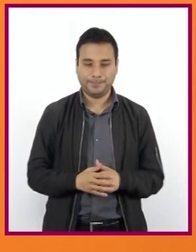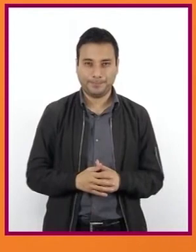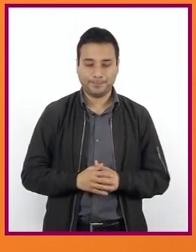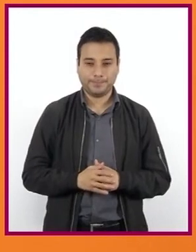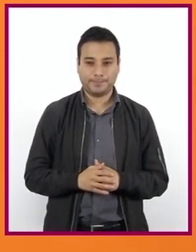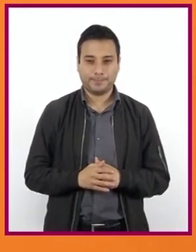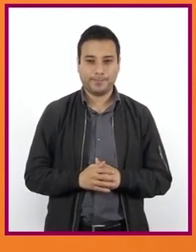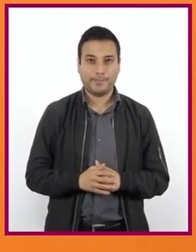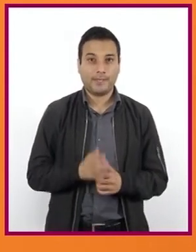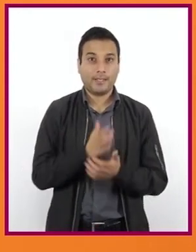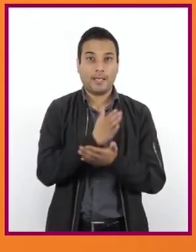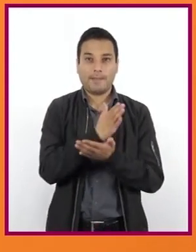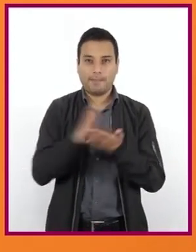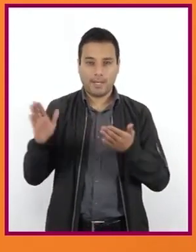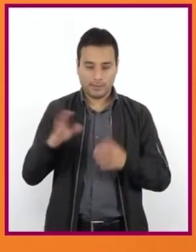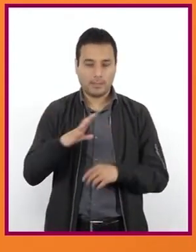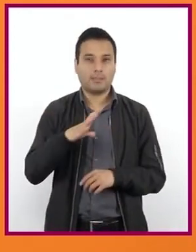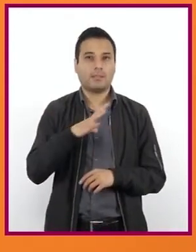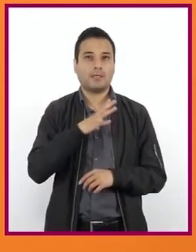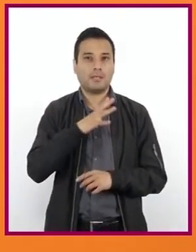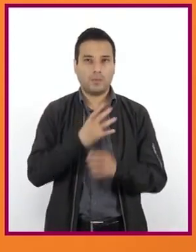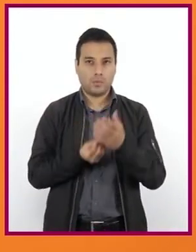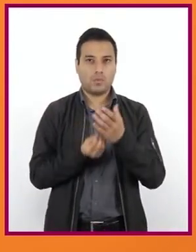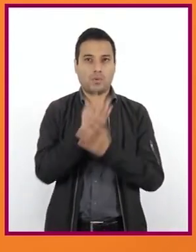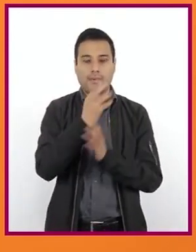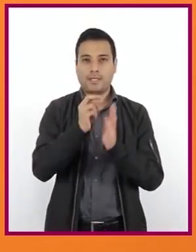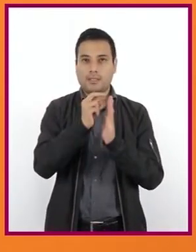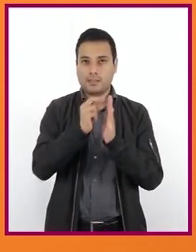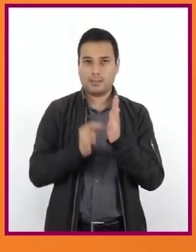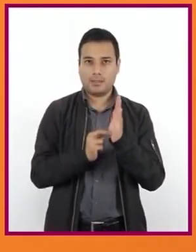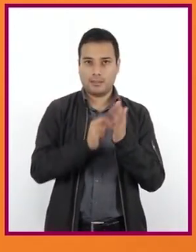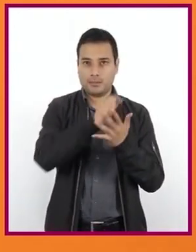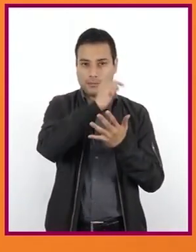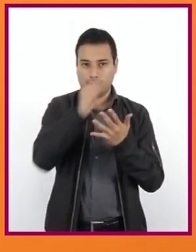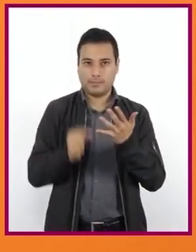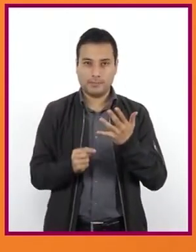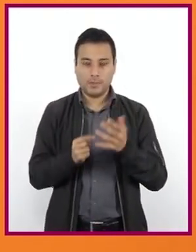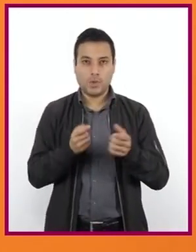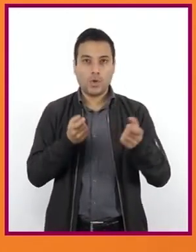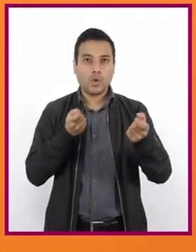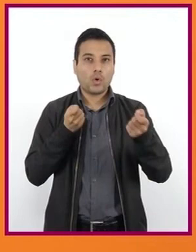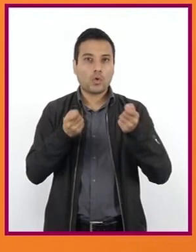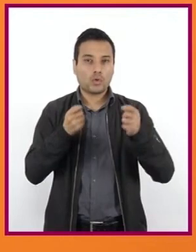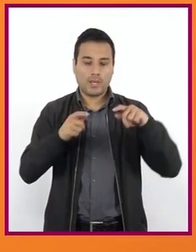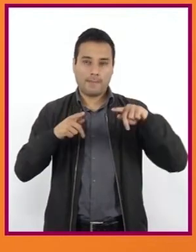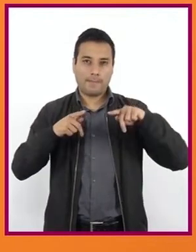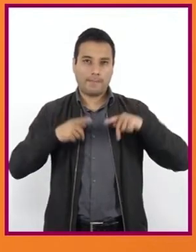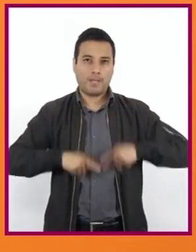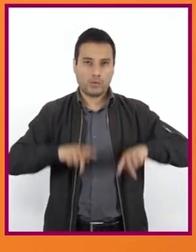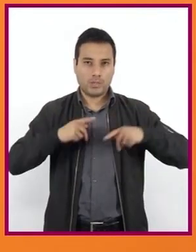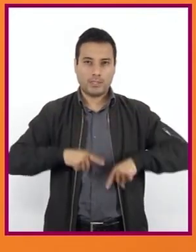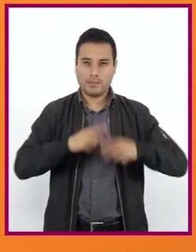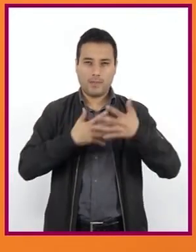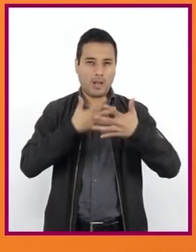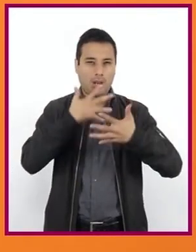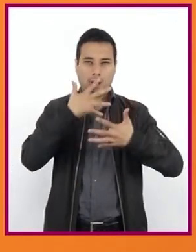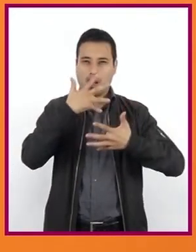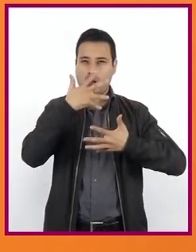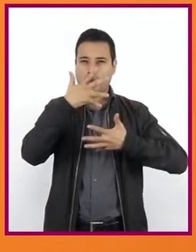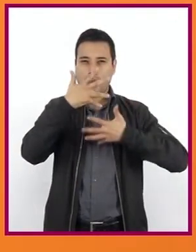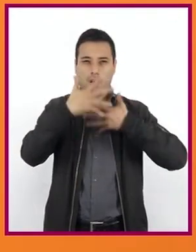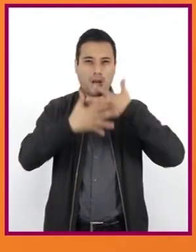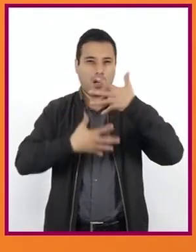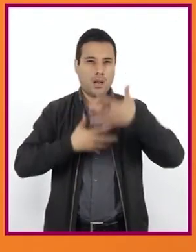parte, se dictaron medidas para controlar las manifestaciones populares durante las